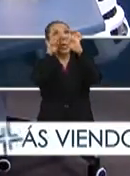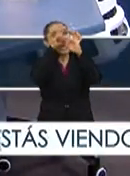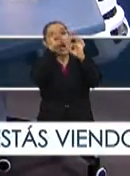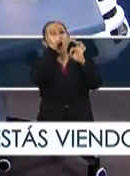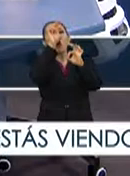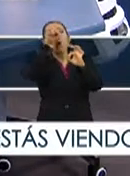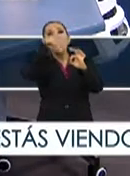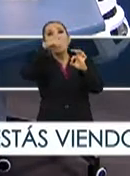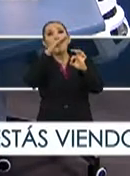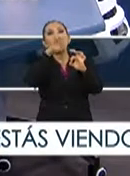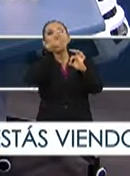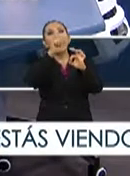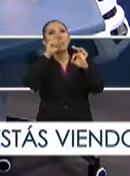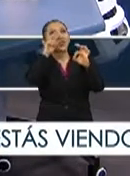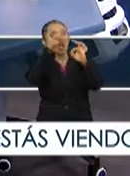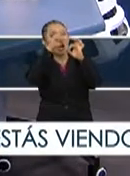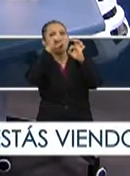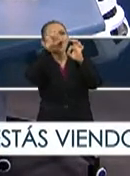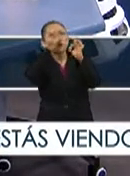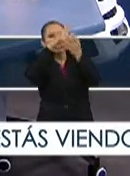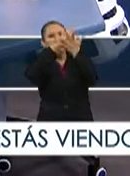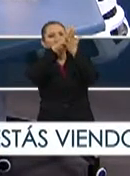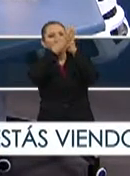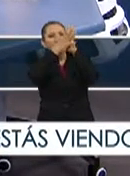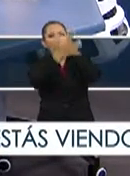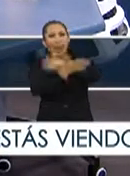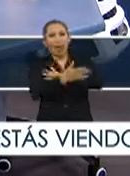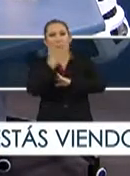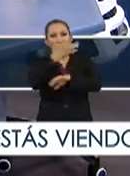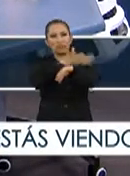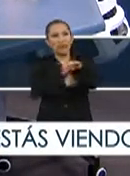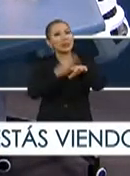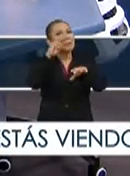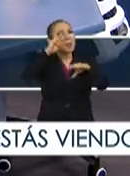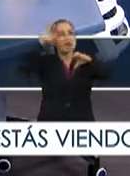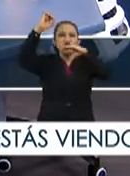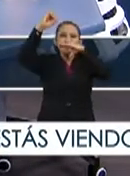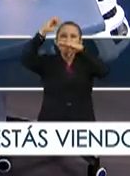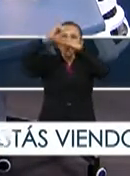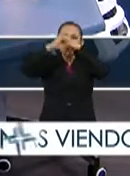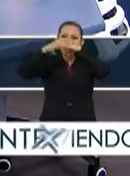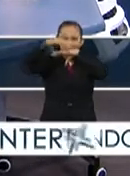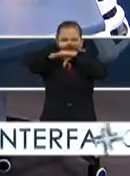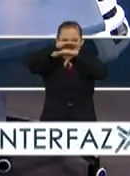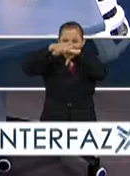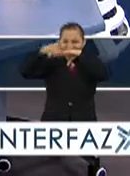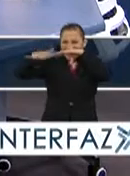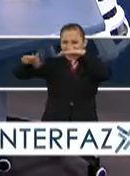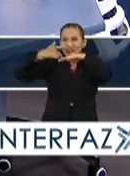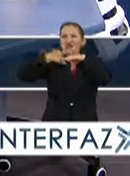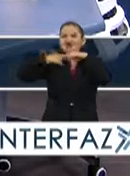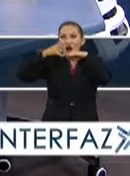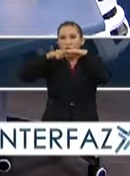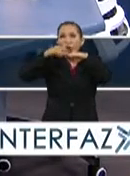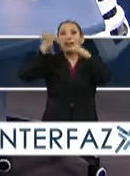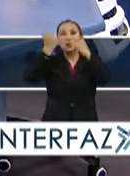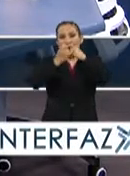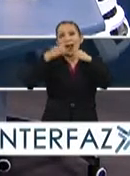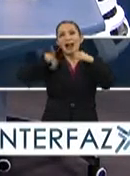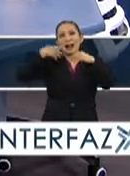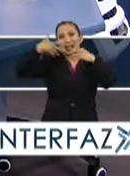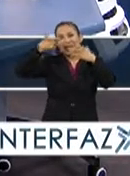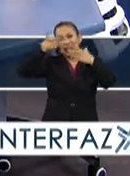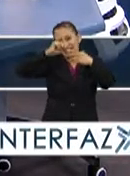roja porque es una descomposición de la luz, como cuando es de tarde y vemos esos tonos rojizos, la atmósfera descompone la luz